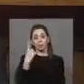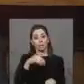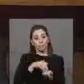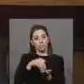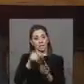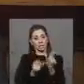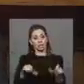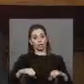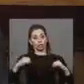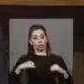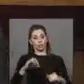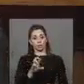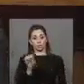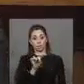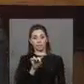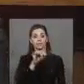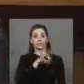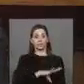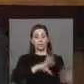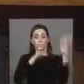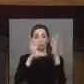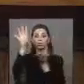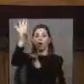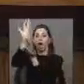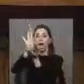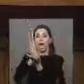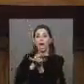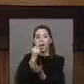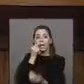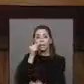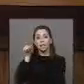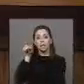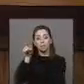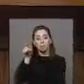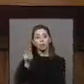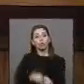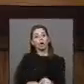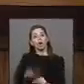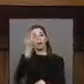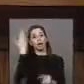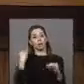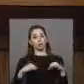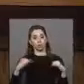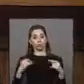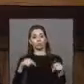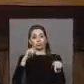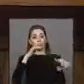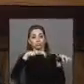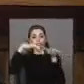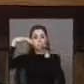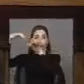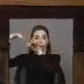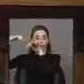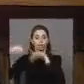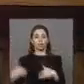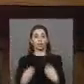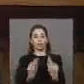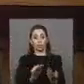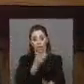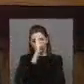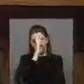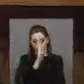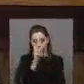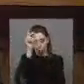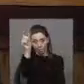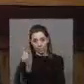de jóvenes socialistas en Chile y en el mundo, siguen su ejemplo, tal cual como aquellos jóvenes que hoy nos acompañan y le rinden homenaje desde las